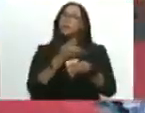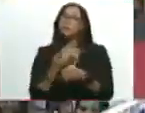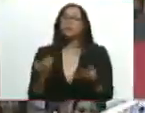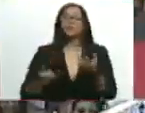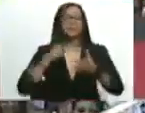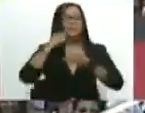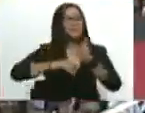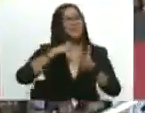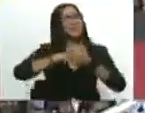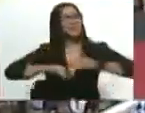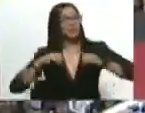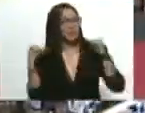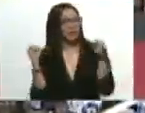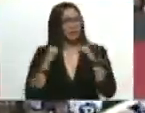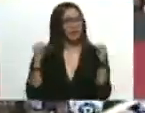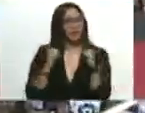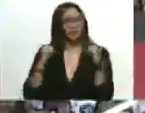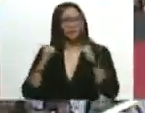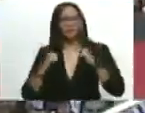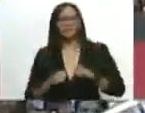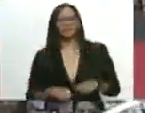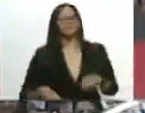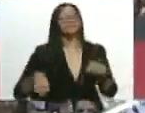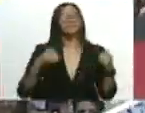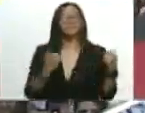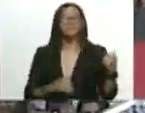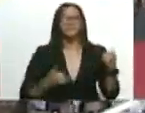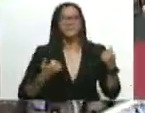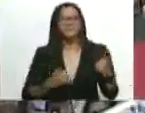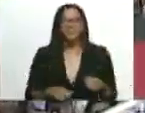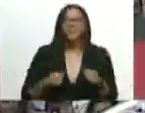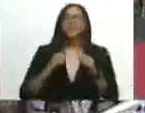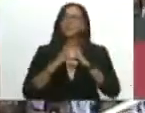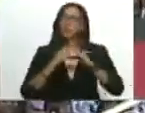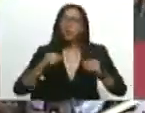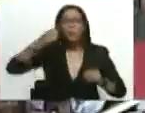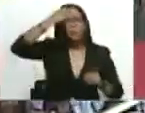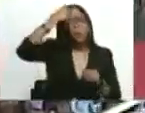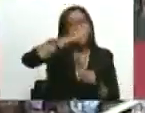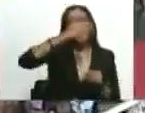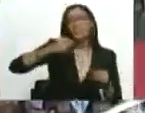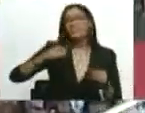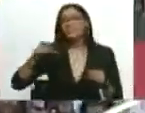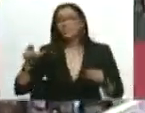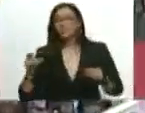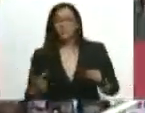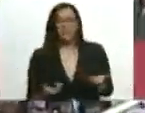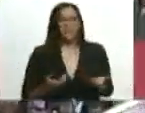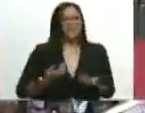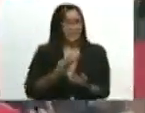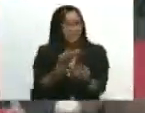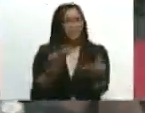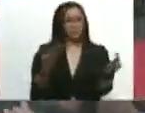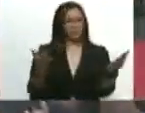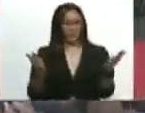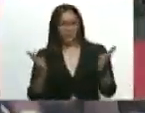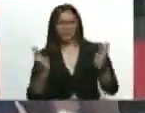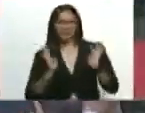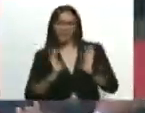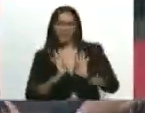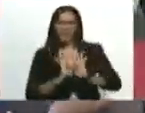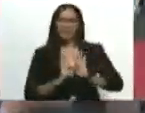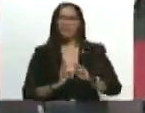la lucha se enfría y a todos los pueblecitos que